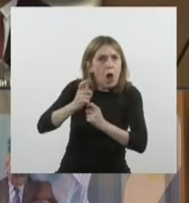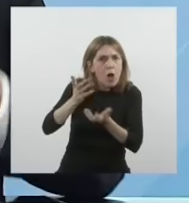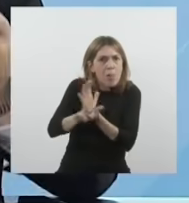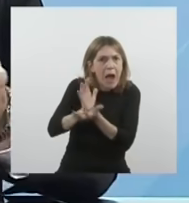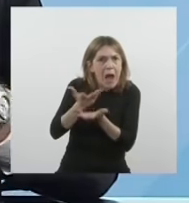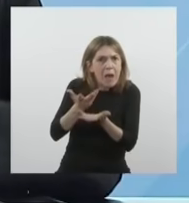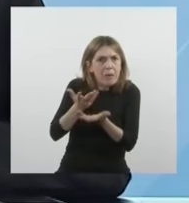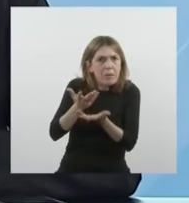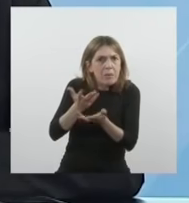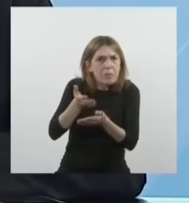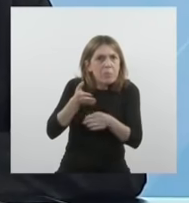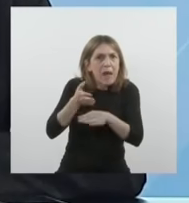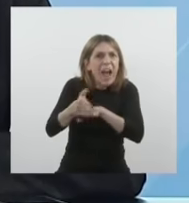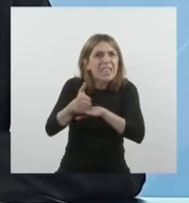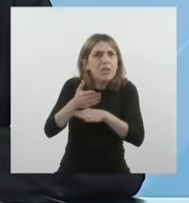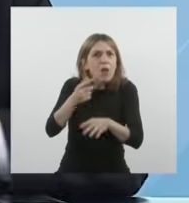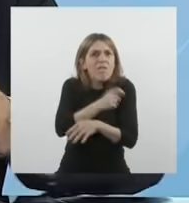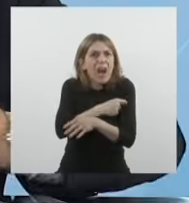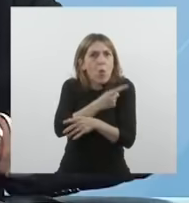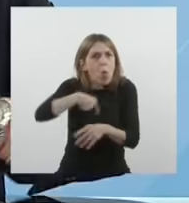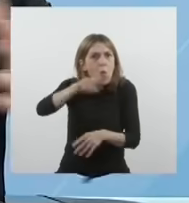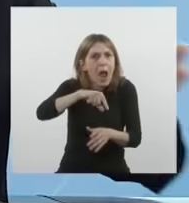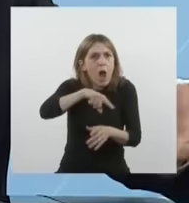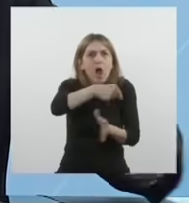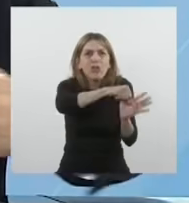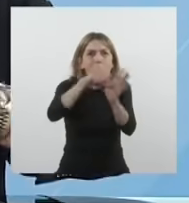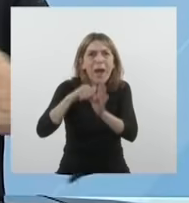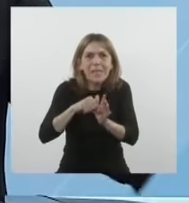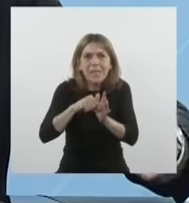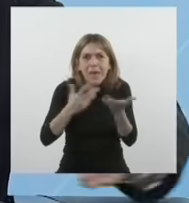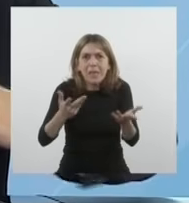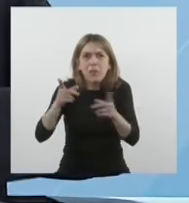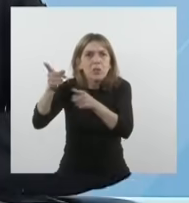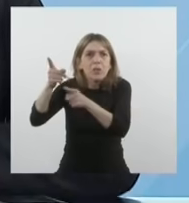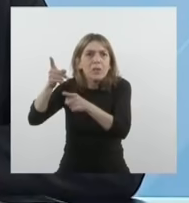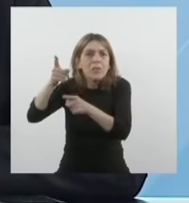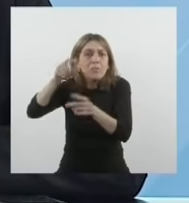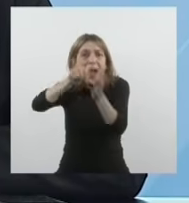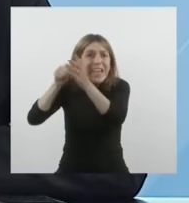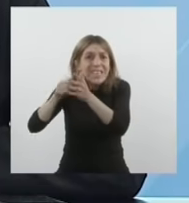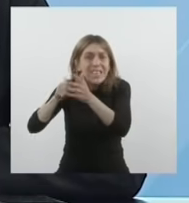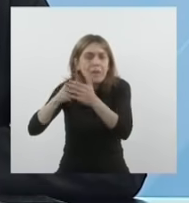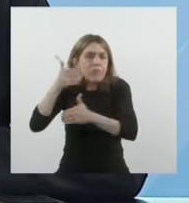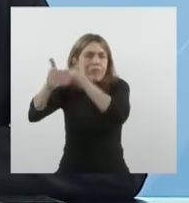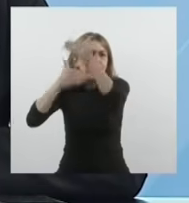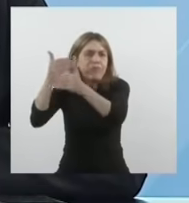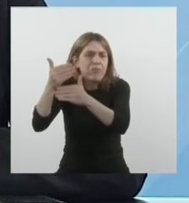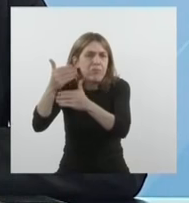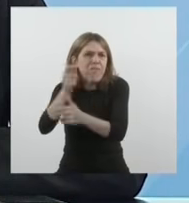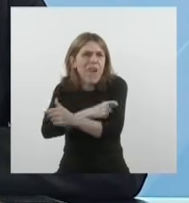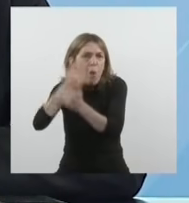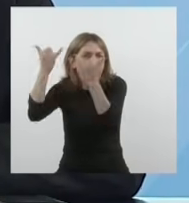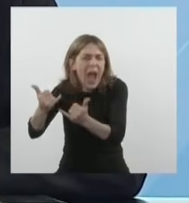definición de la vacuna que pudieran llevar todo eso y todo ese conocimiento trasladarlo a aquellos que estaban más